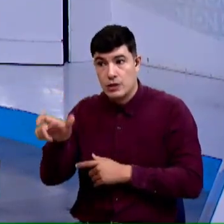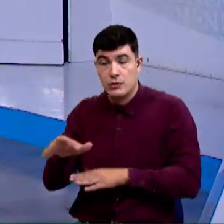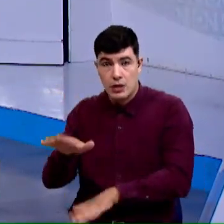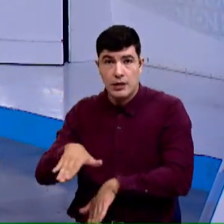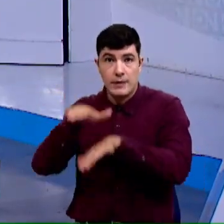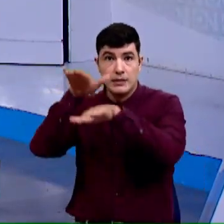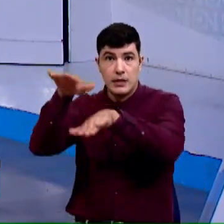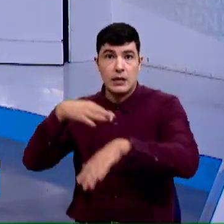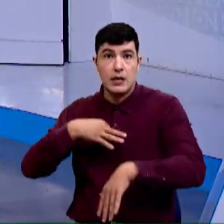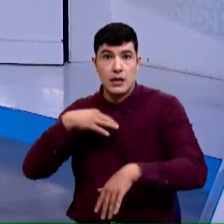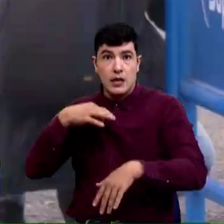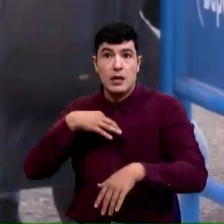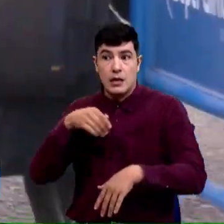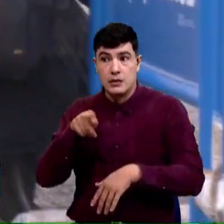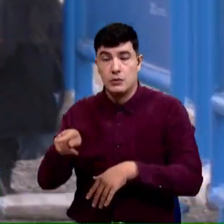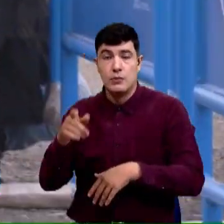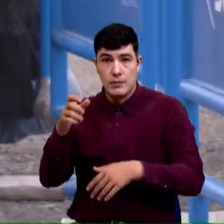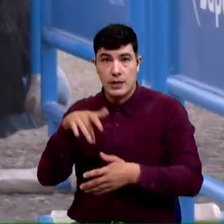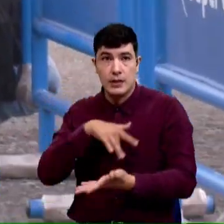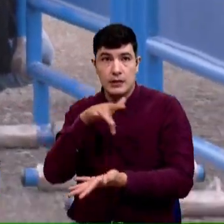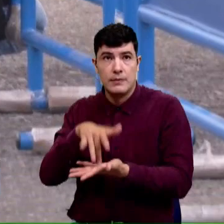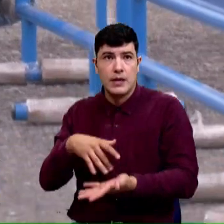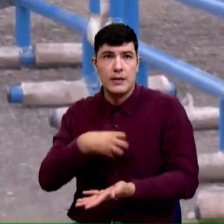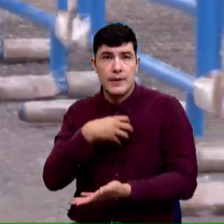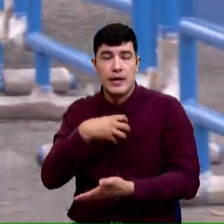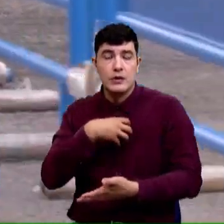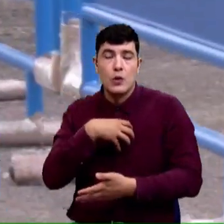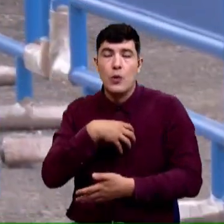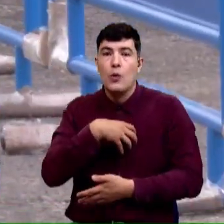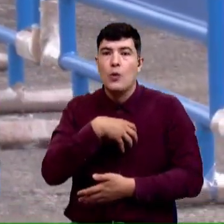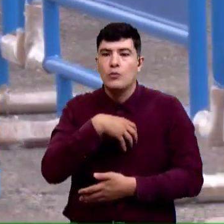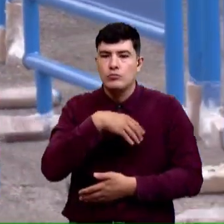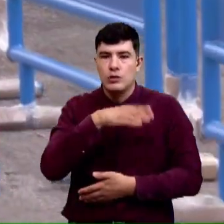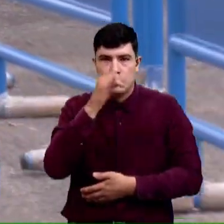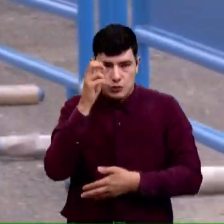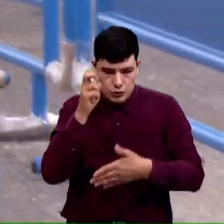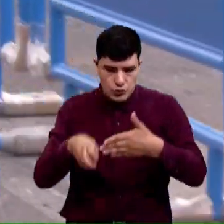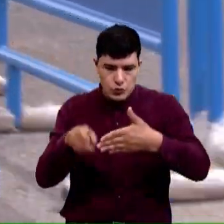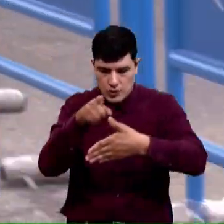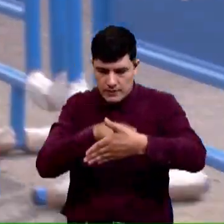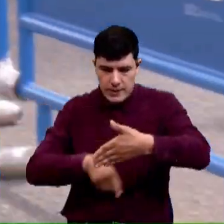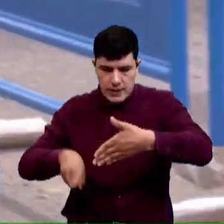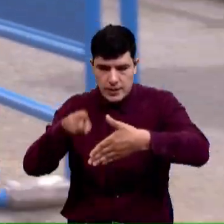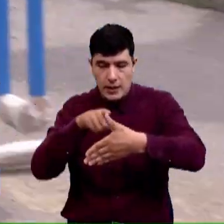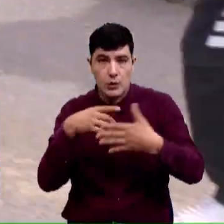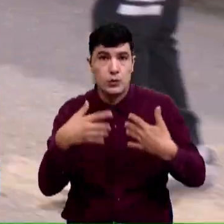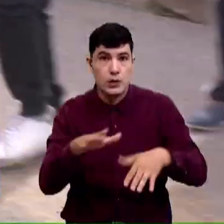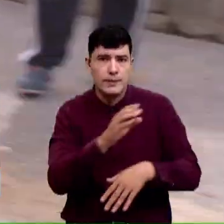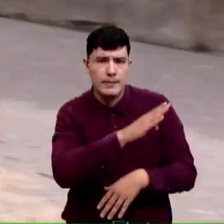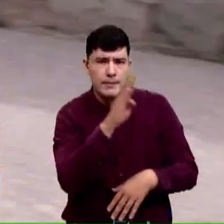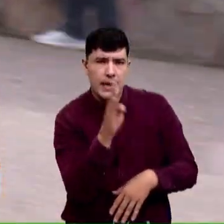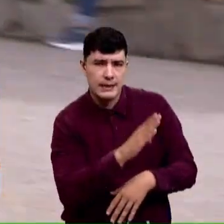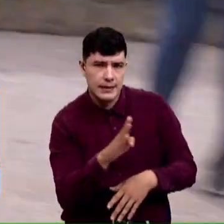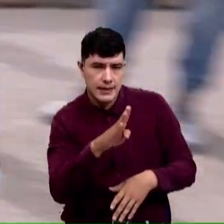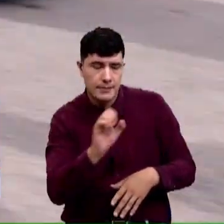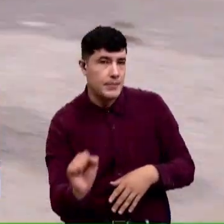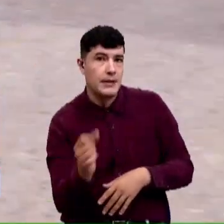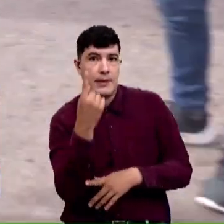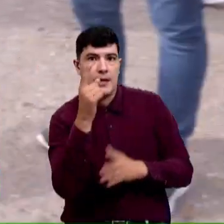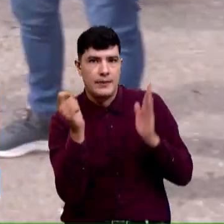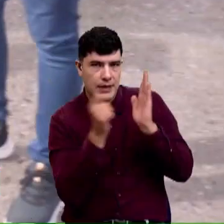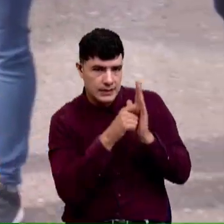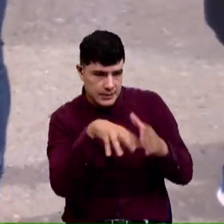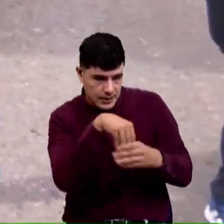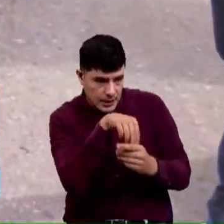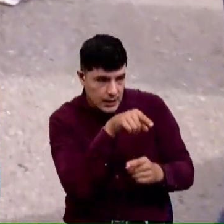orden sudamericano. Brasil vio correr por primera vez con Selección Colombia a la deportista arboledana, que hoy por hoy es la mejor